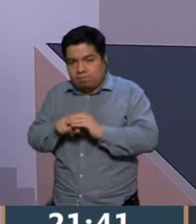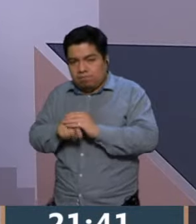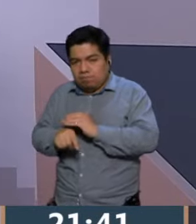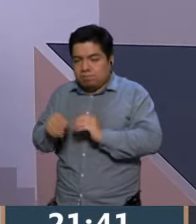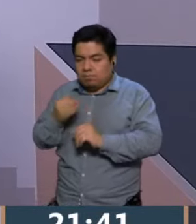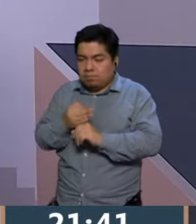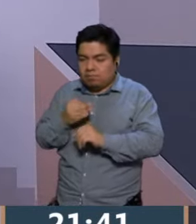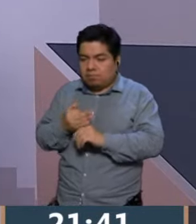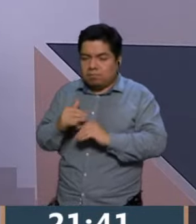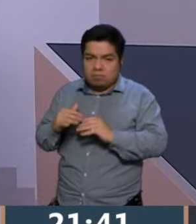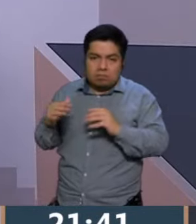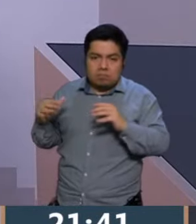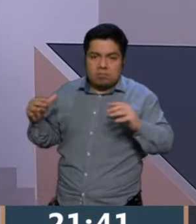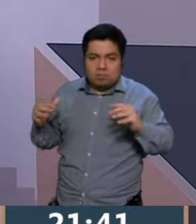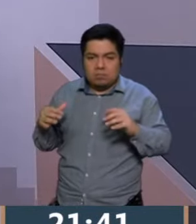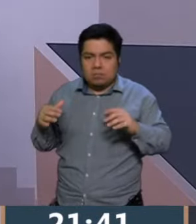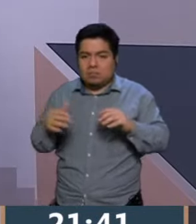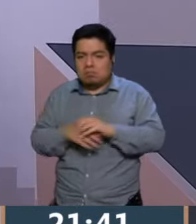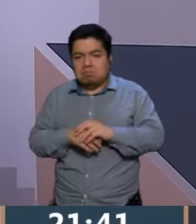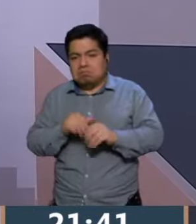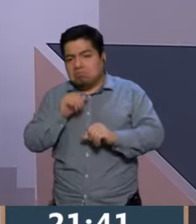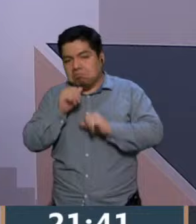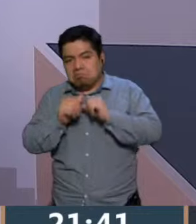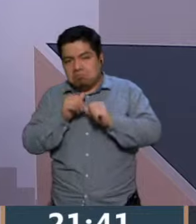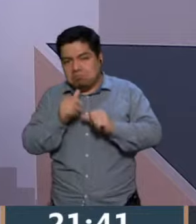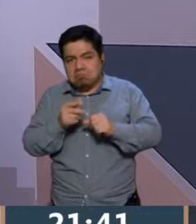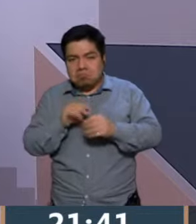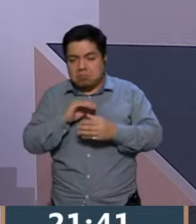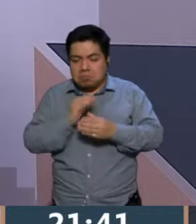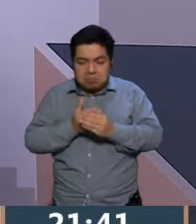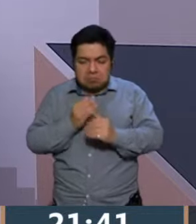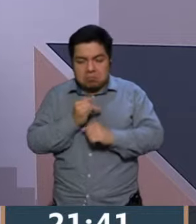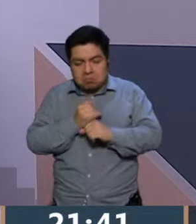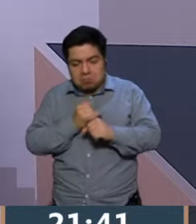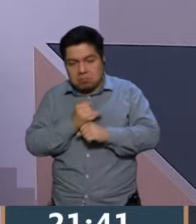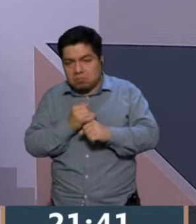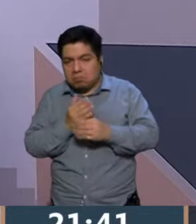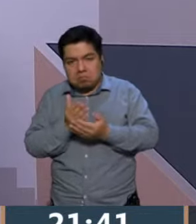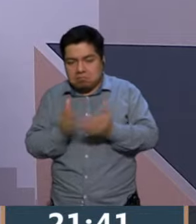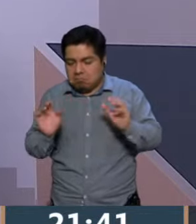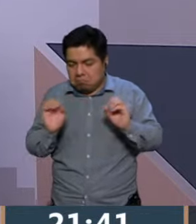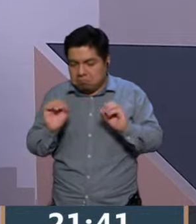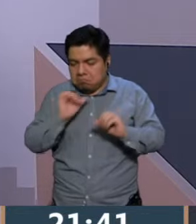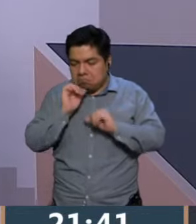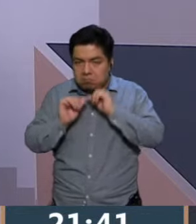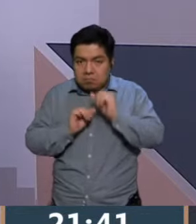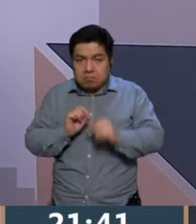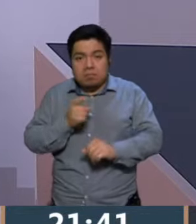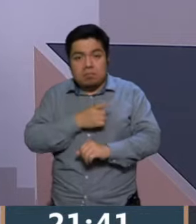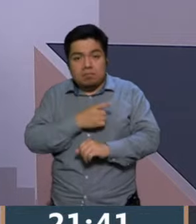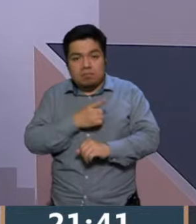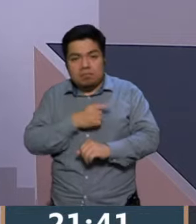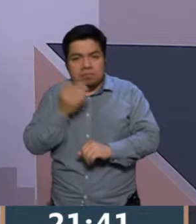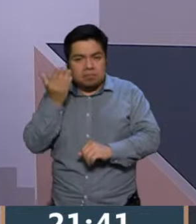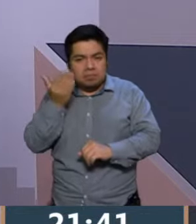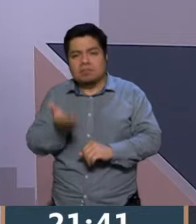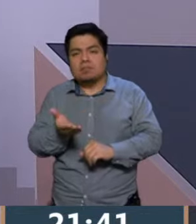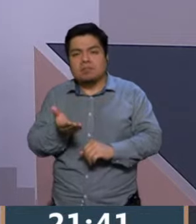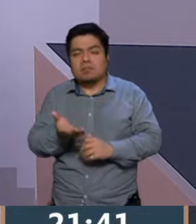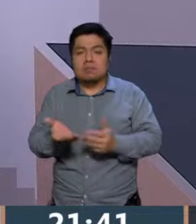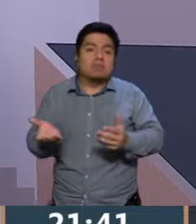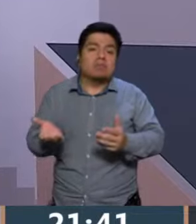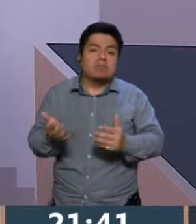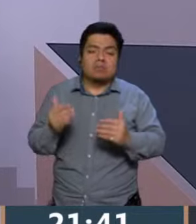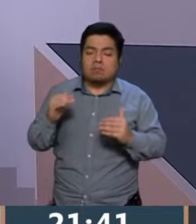altura. No hemos iniciado procedimientos oficiosos. Okay. Todo lo dejamos a petición de parte, y te puedo decir que prácticamente pues